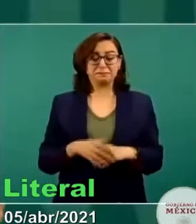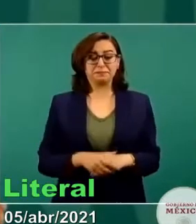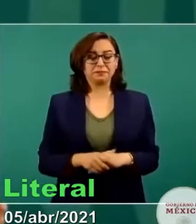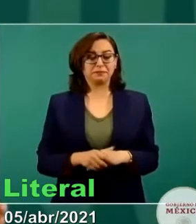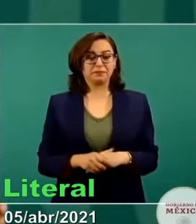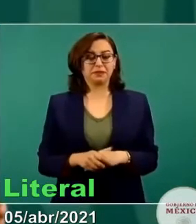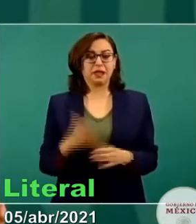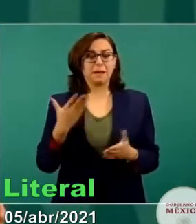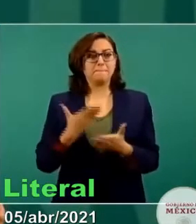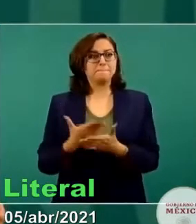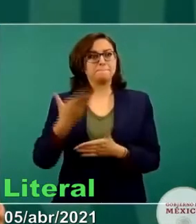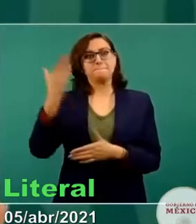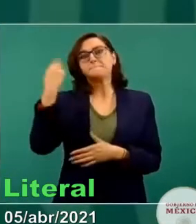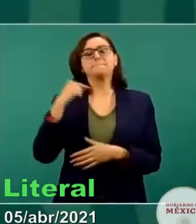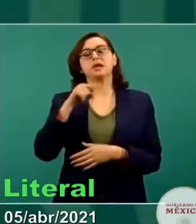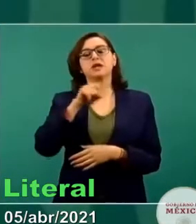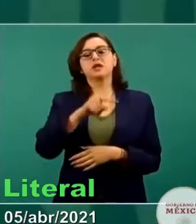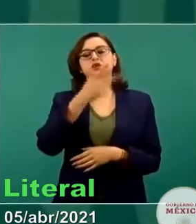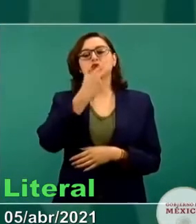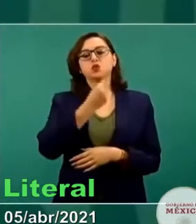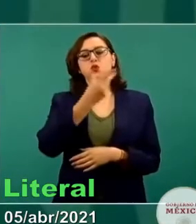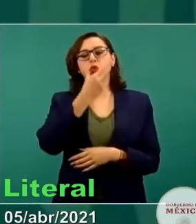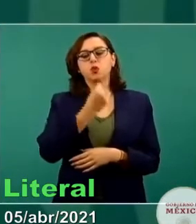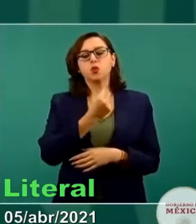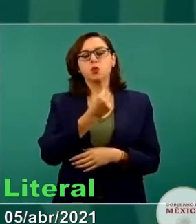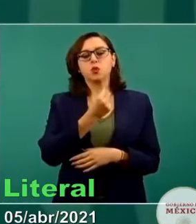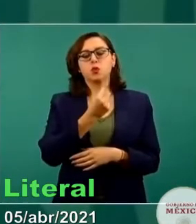acaba de escribir un libro en contra mía,